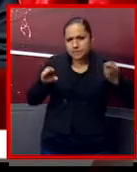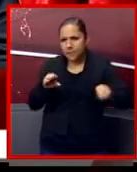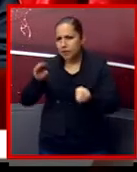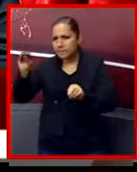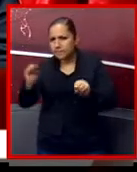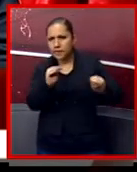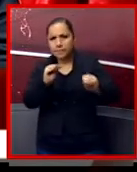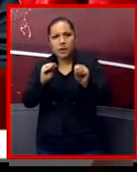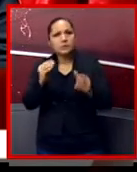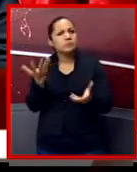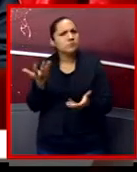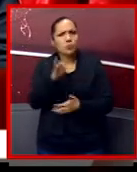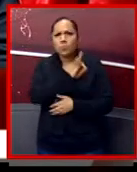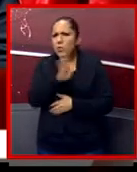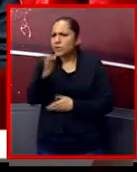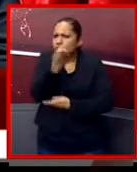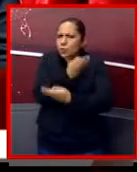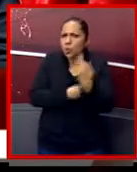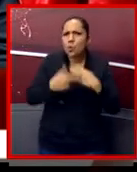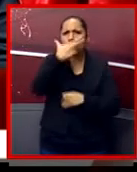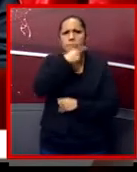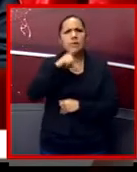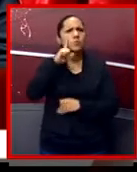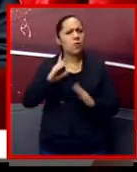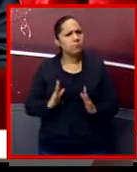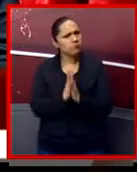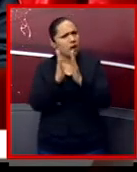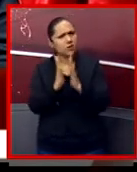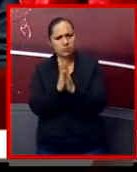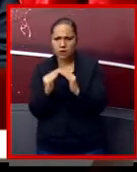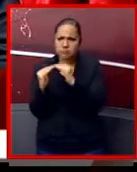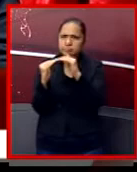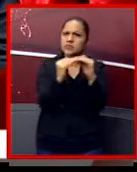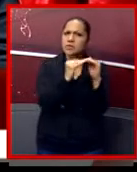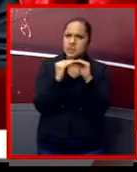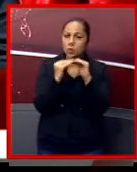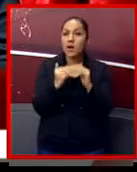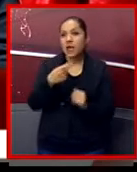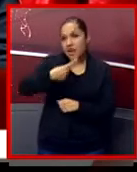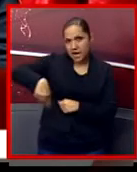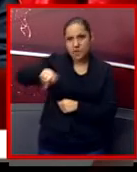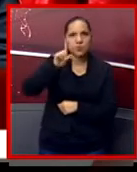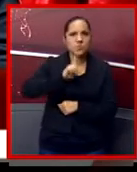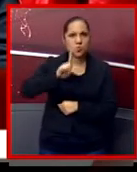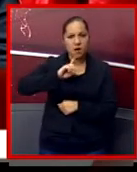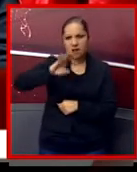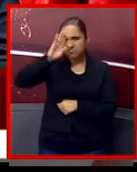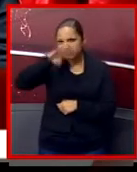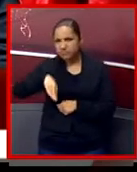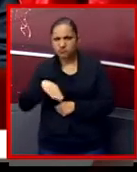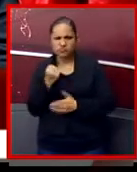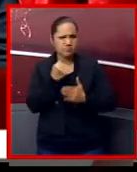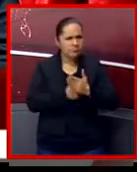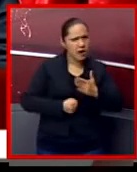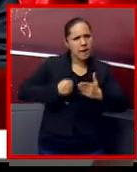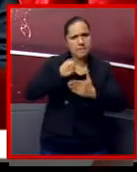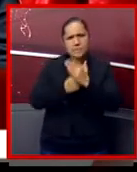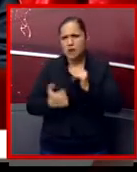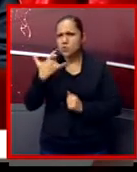incluyente para todas y para todos. Honrando la memoria de esas mujeres audaces, contamos ahora